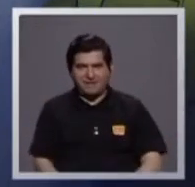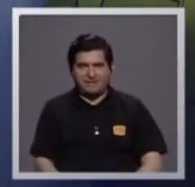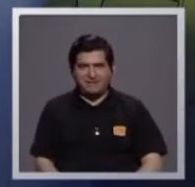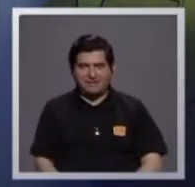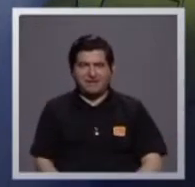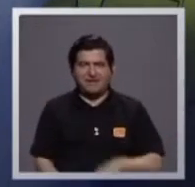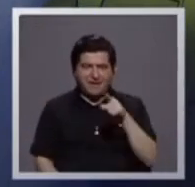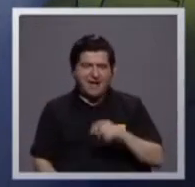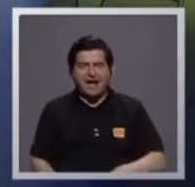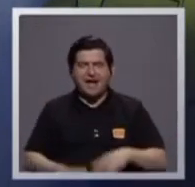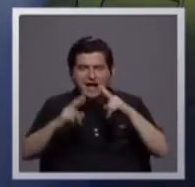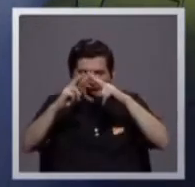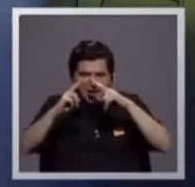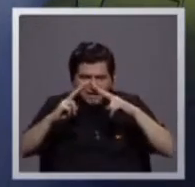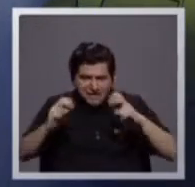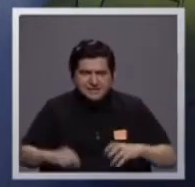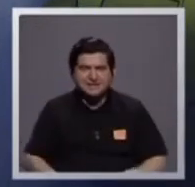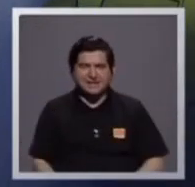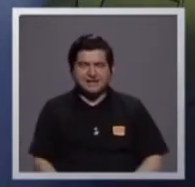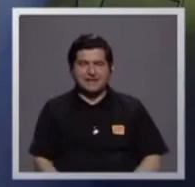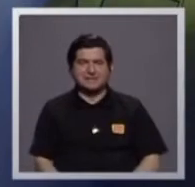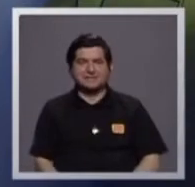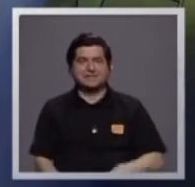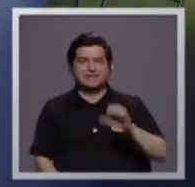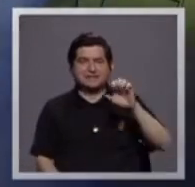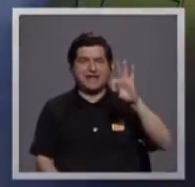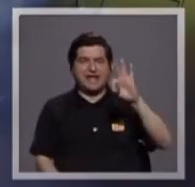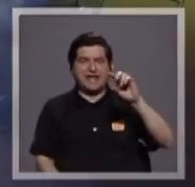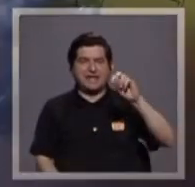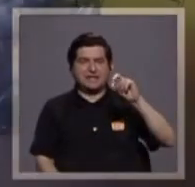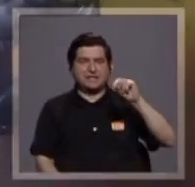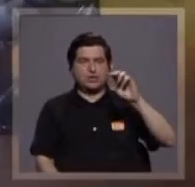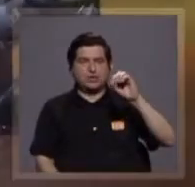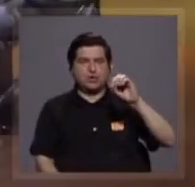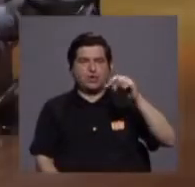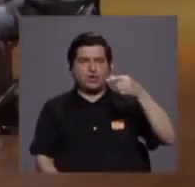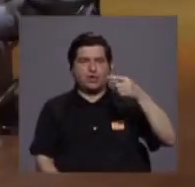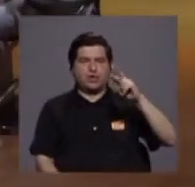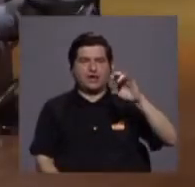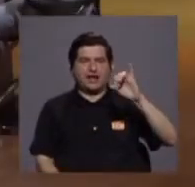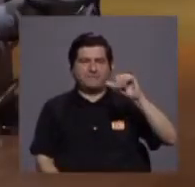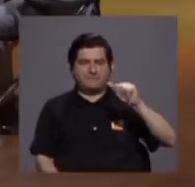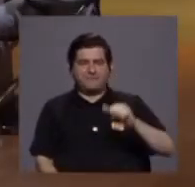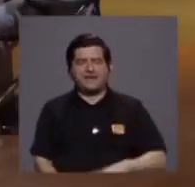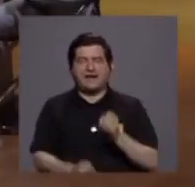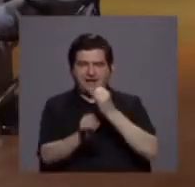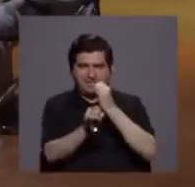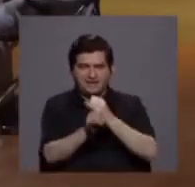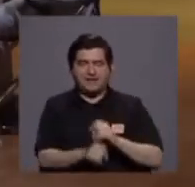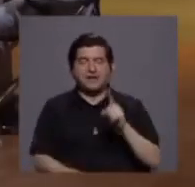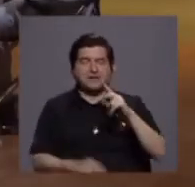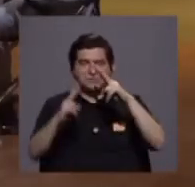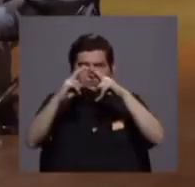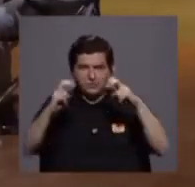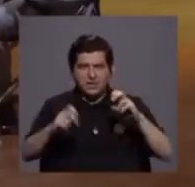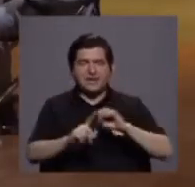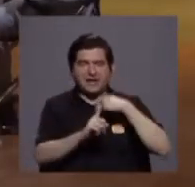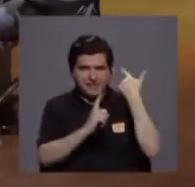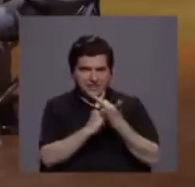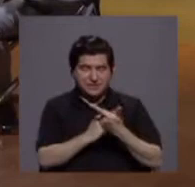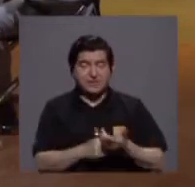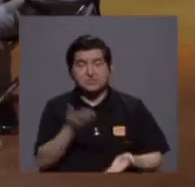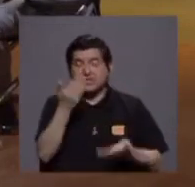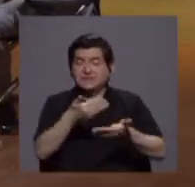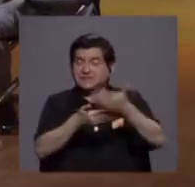etnografía institucional, la etnografía institucional es un enfoque sociológico y omití mencionar, o tal vez no hubo la